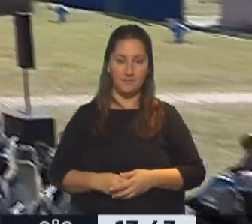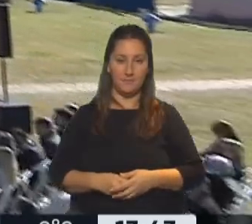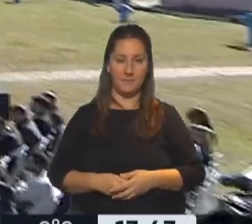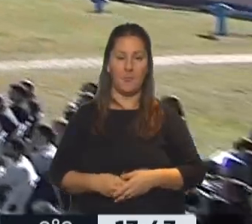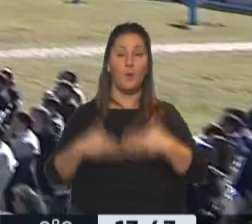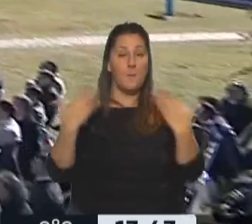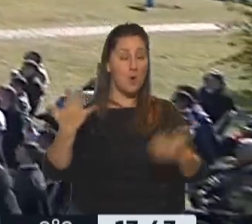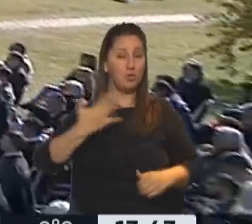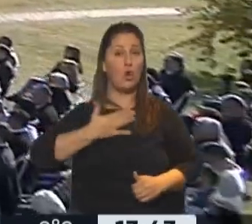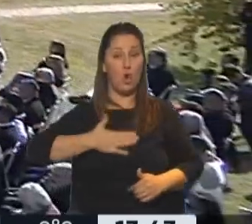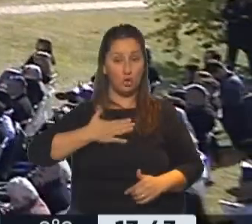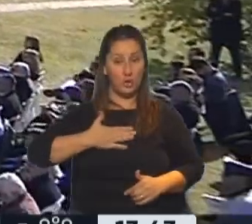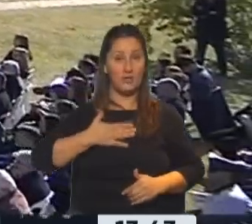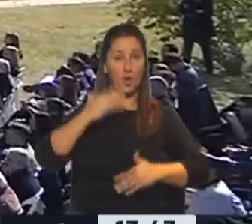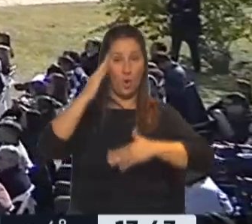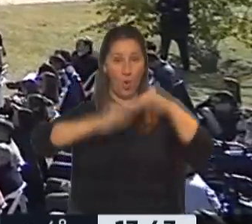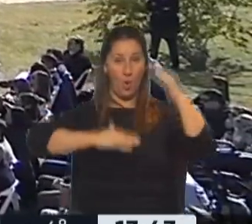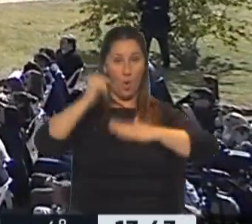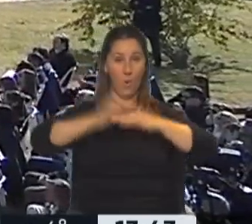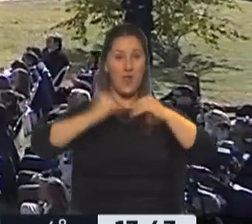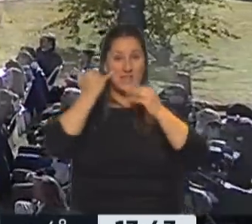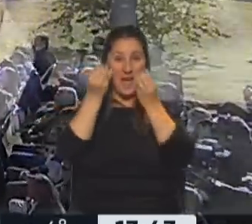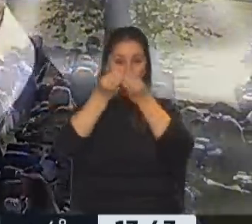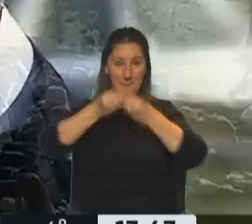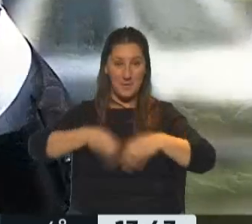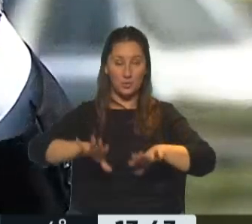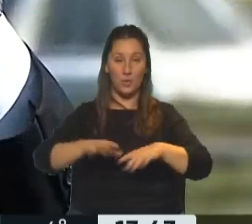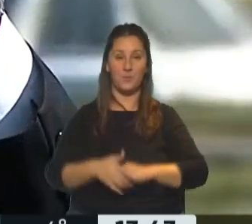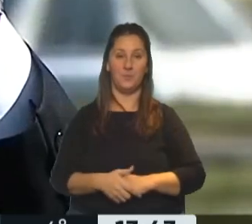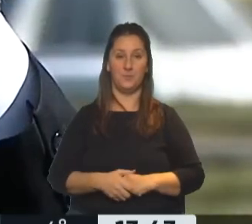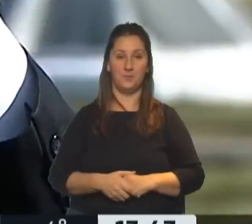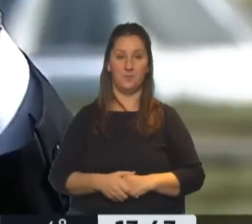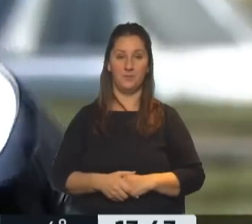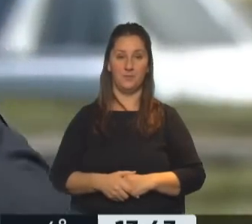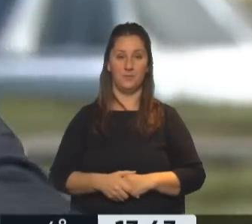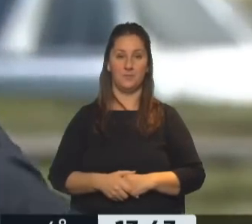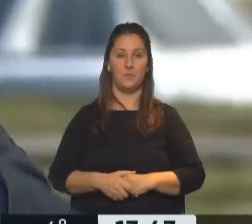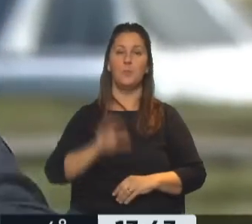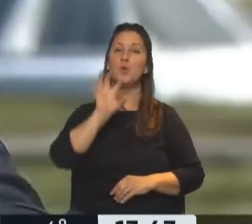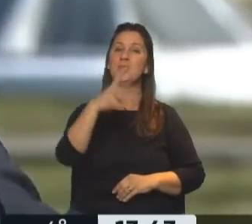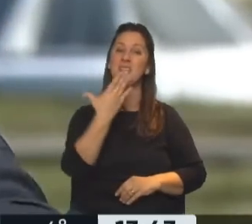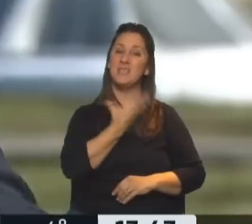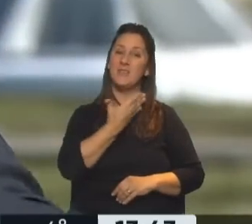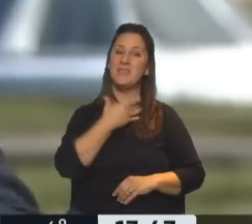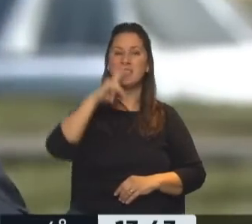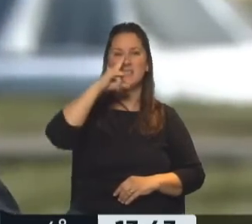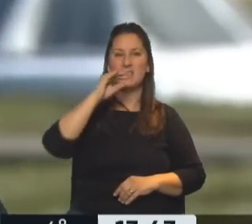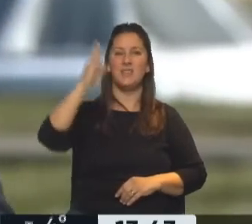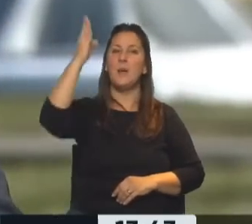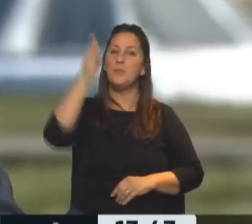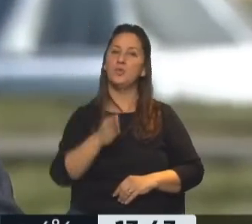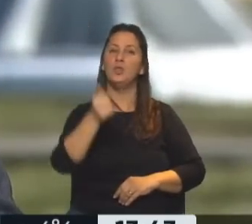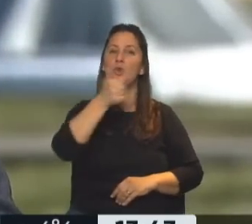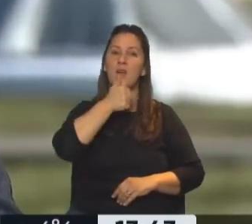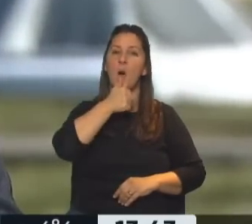qué alegría me da que con esta obra que ya has empezado, Santa Fe pueda tener un 70% más de